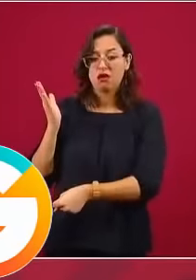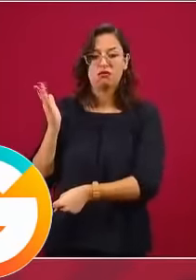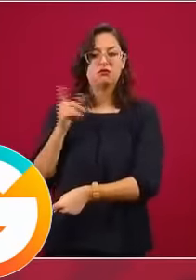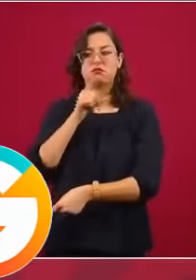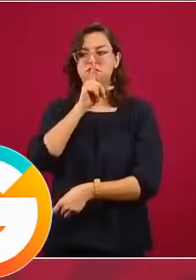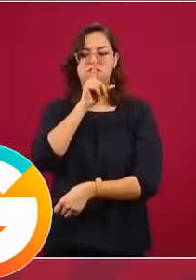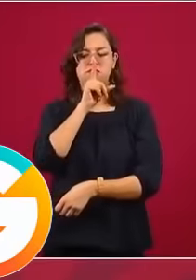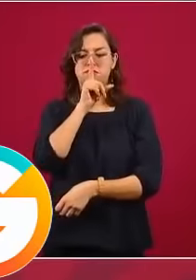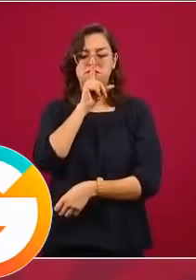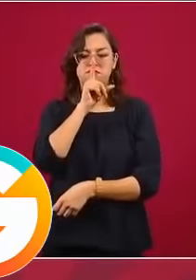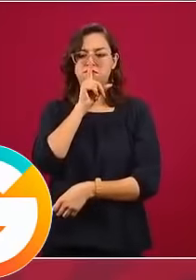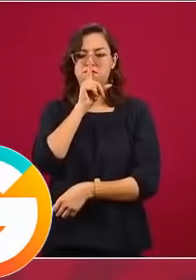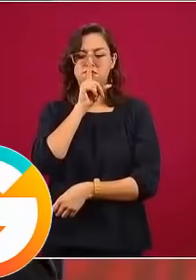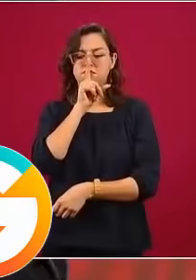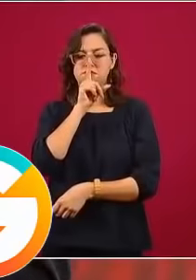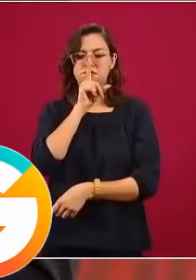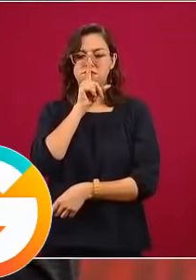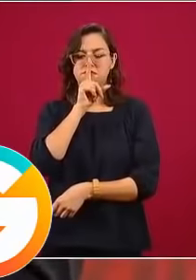al